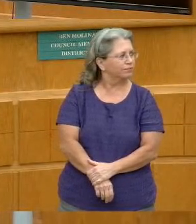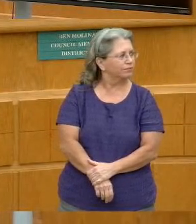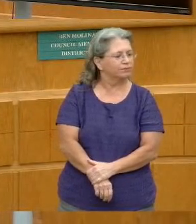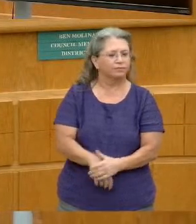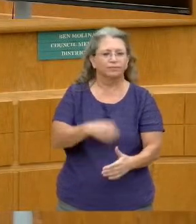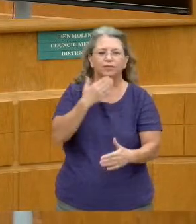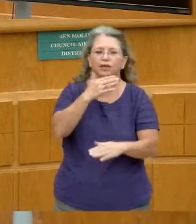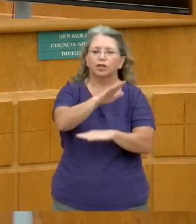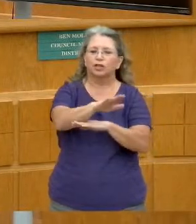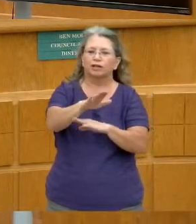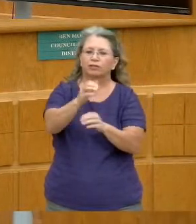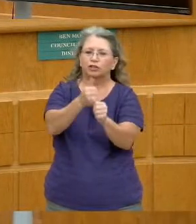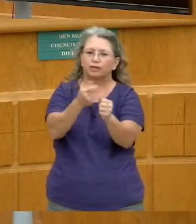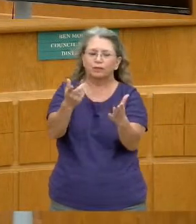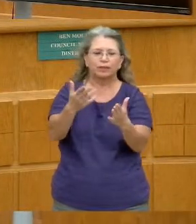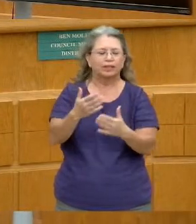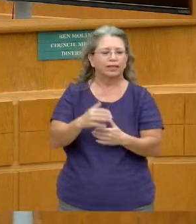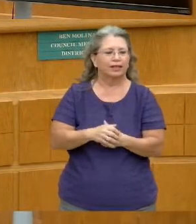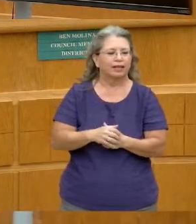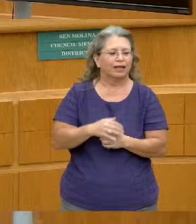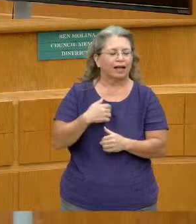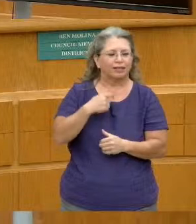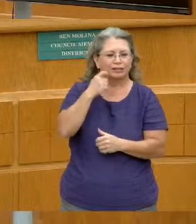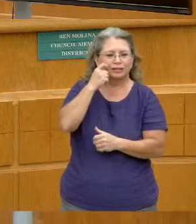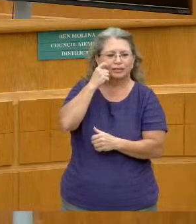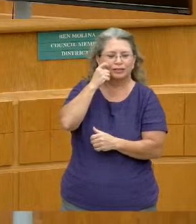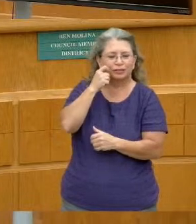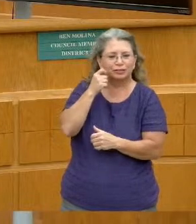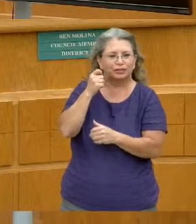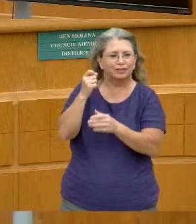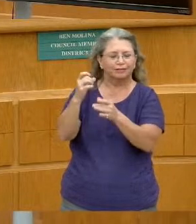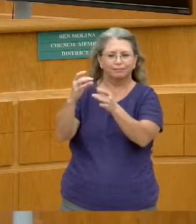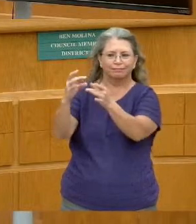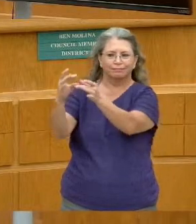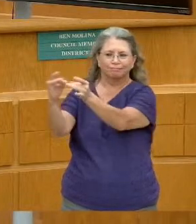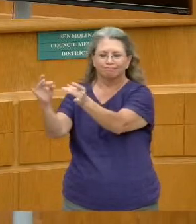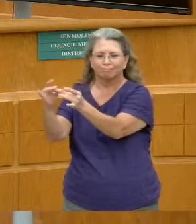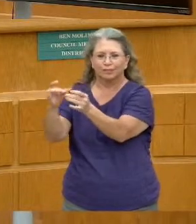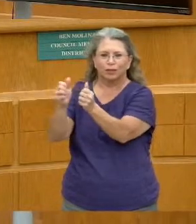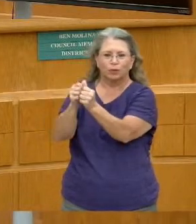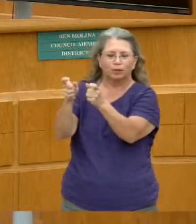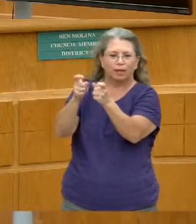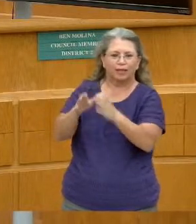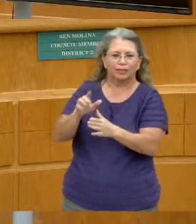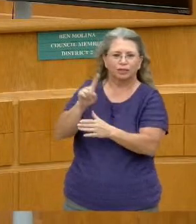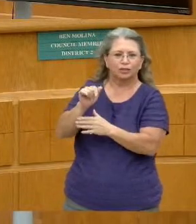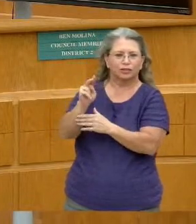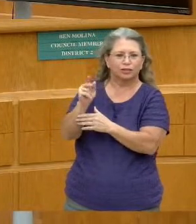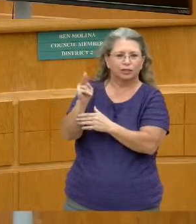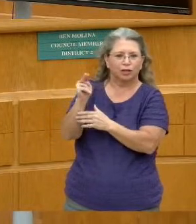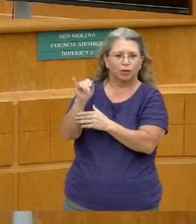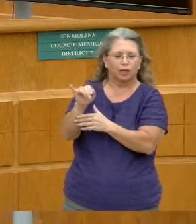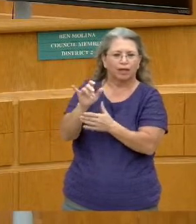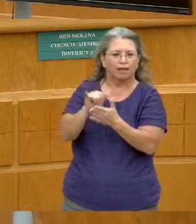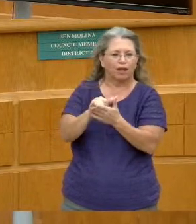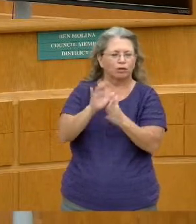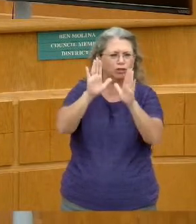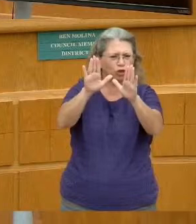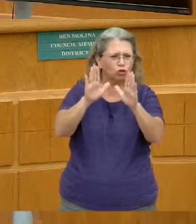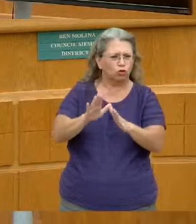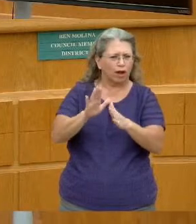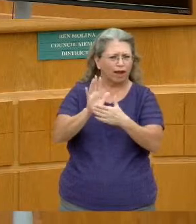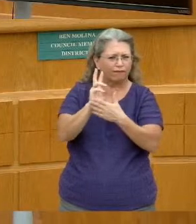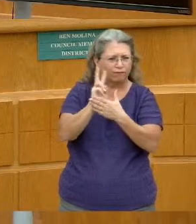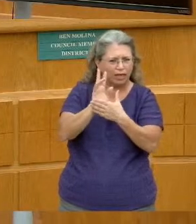Good afternoon, everyone. I was just making the comment back and forth to Manager Zanoni that was a great video